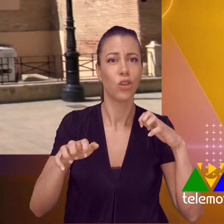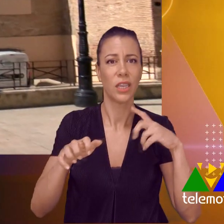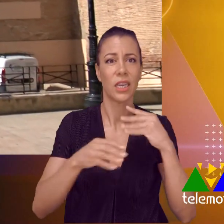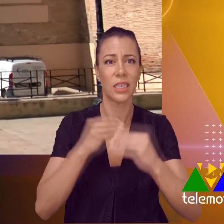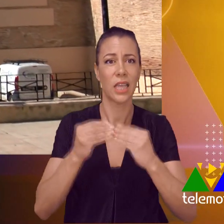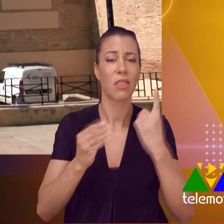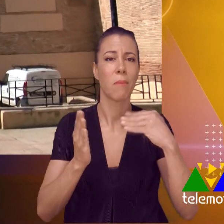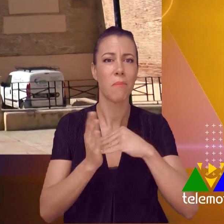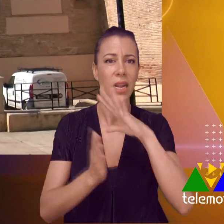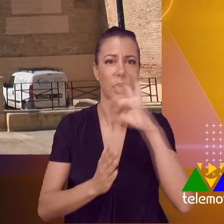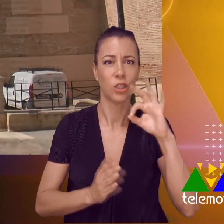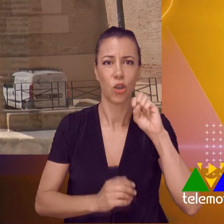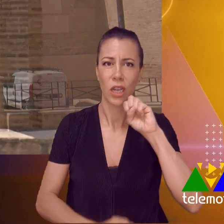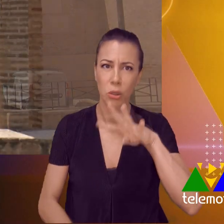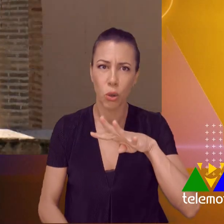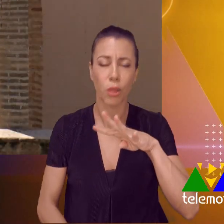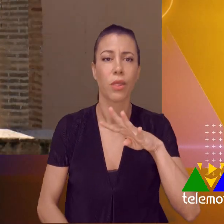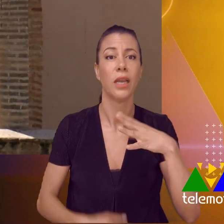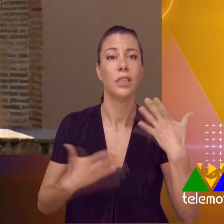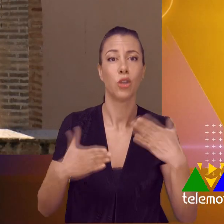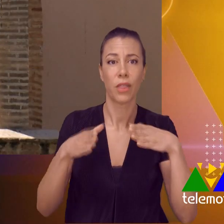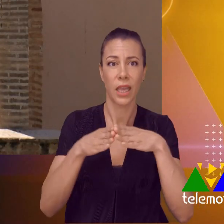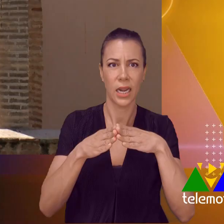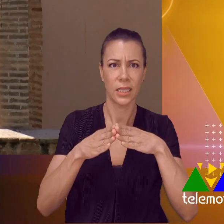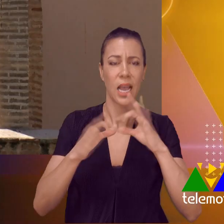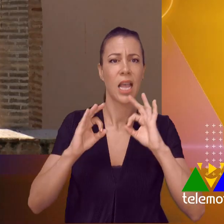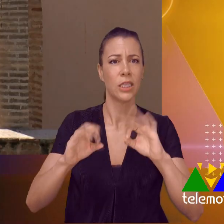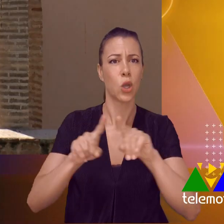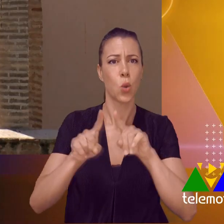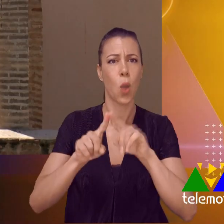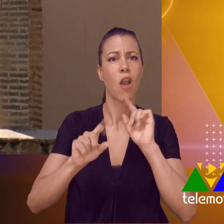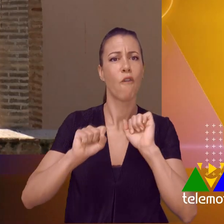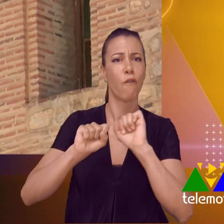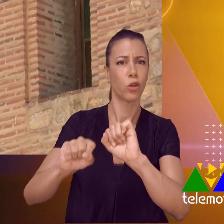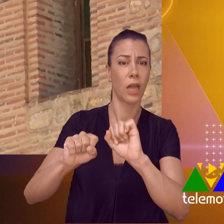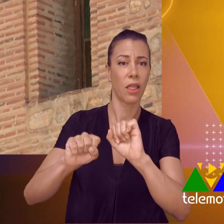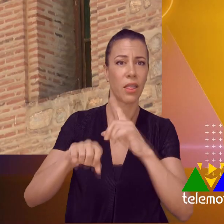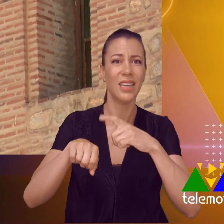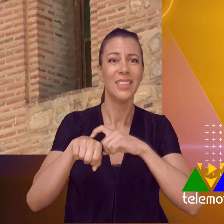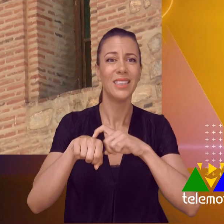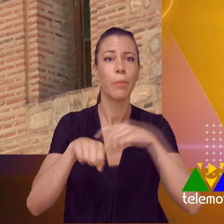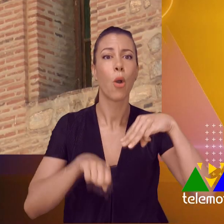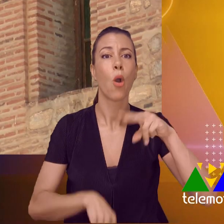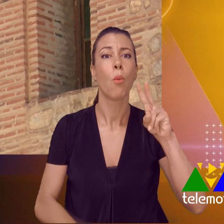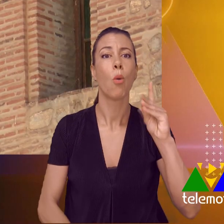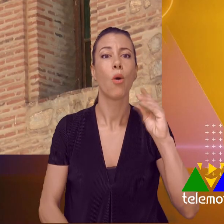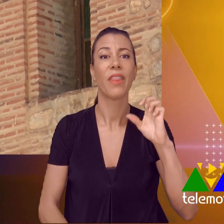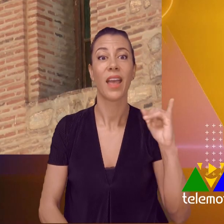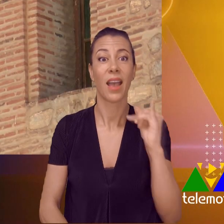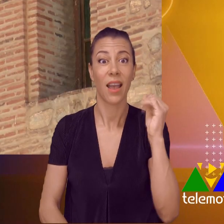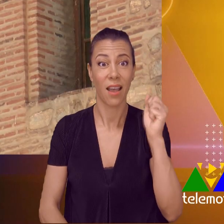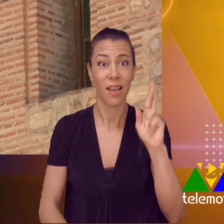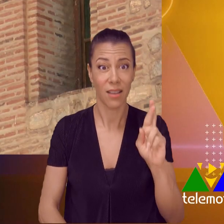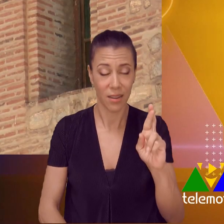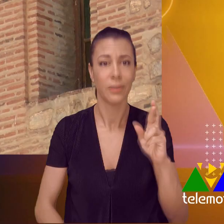en 1514, que es una iglesia fortaleza y que de tipo mudéjar, una iglesia fortaleza mudéjar, que va